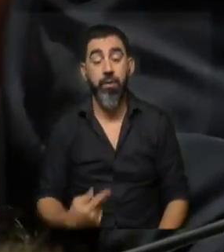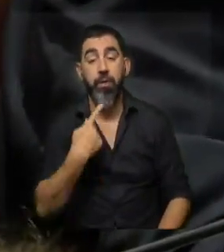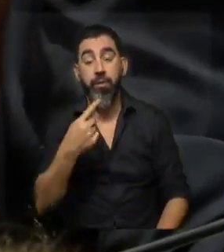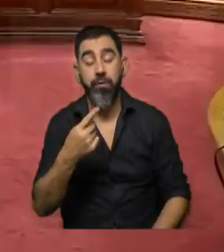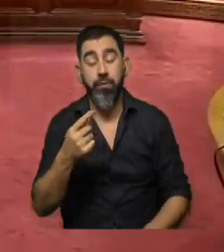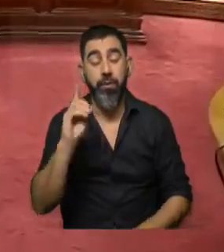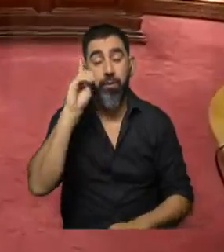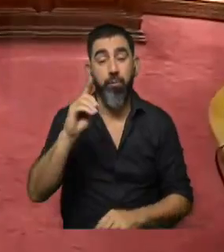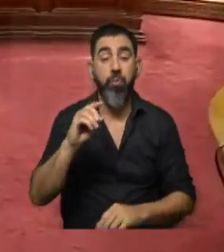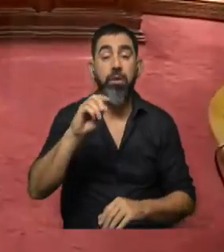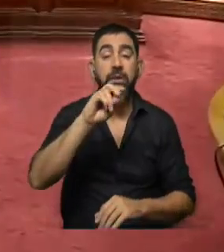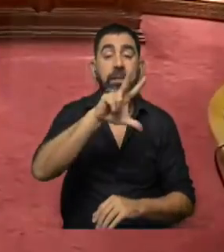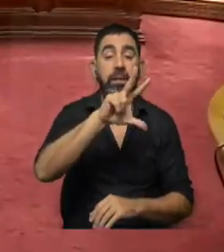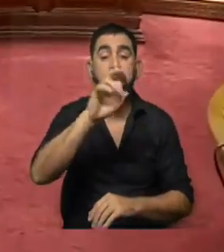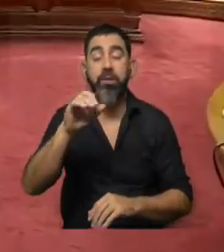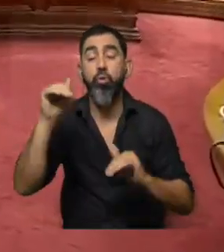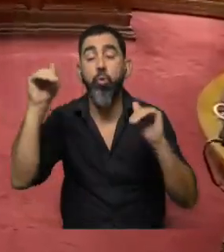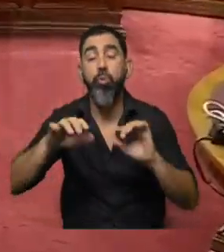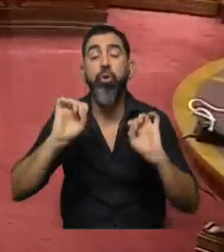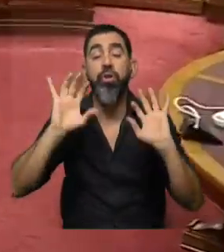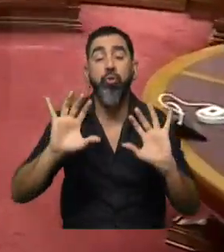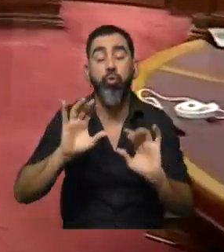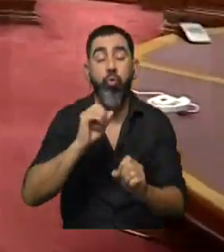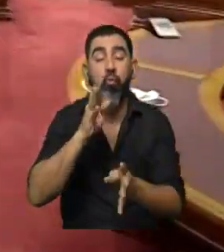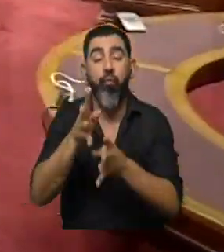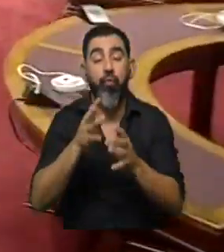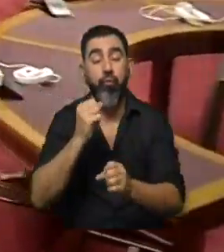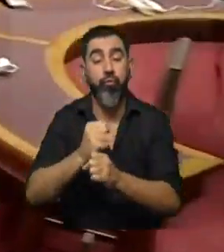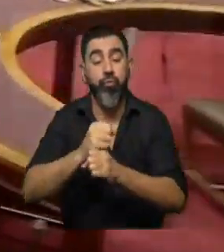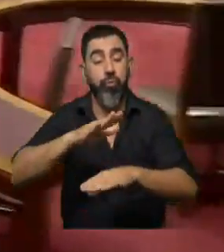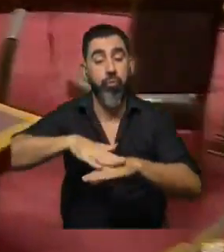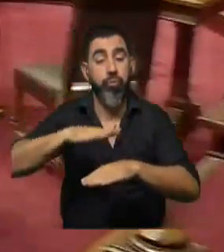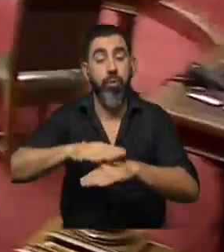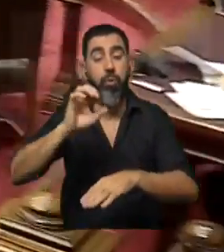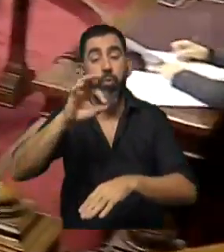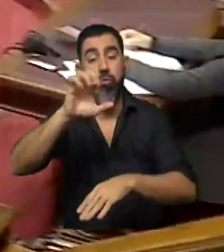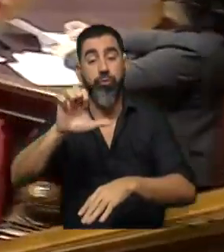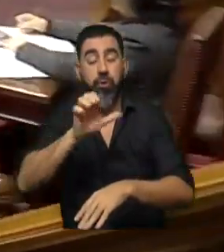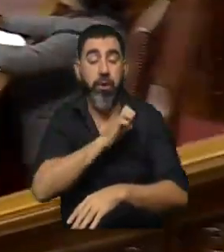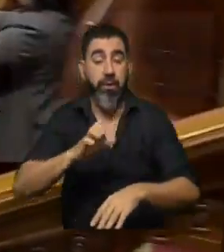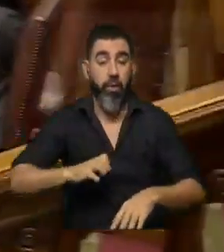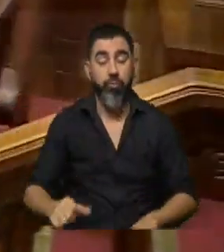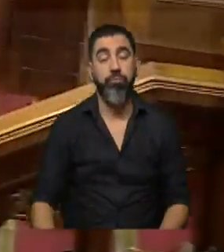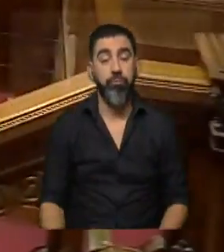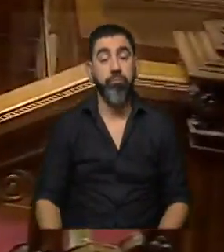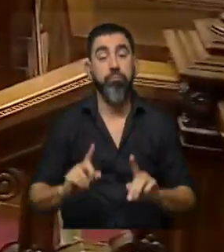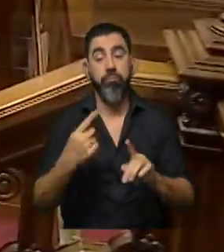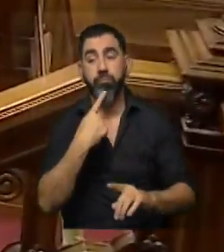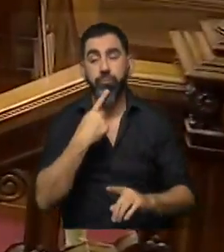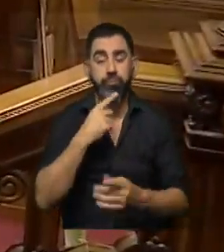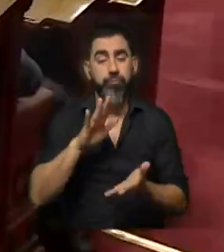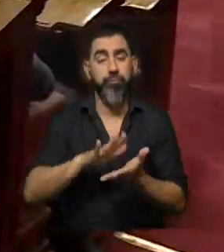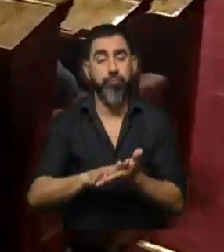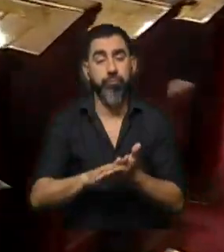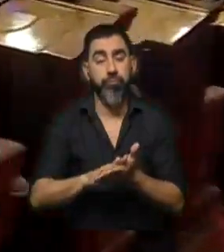Carballo sería de 300 si fuese operada y llevado adelante por el estado además cuestionamiento